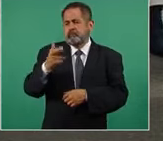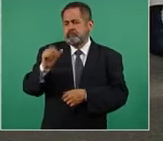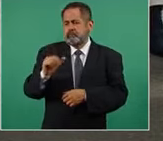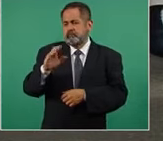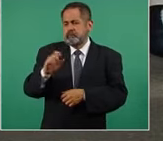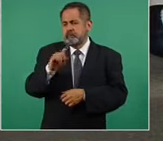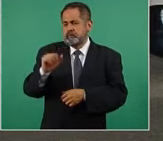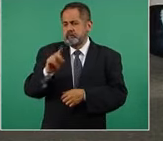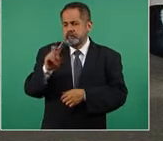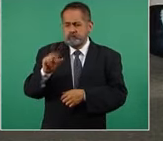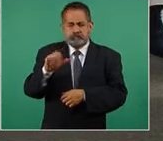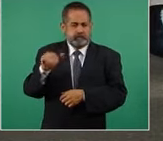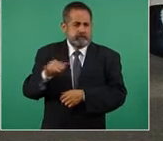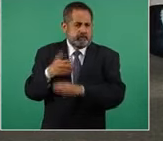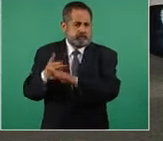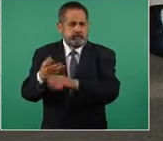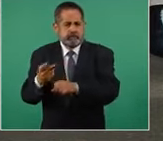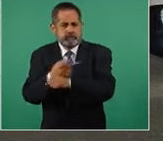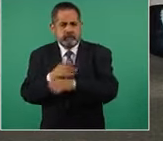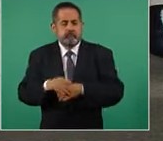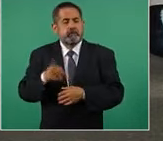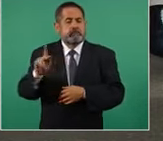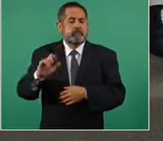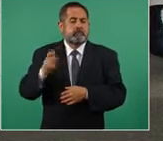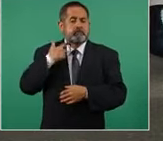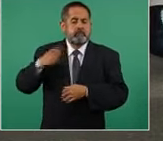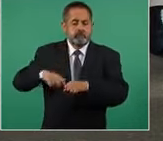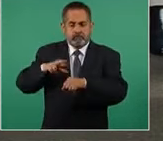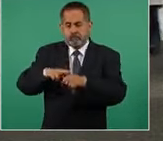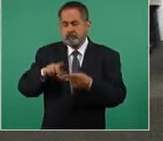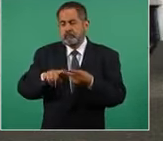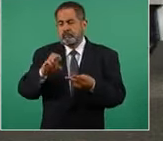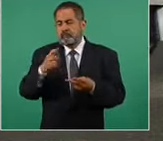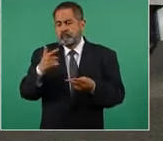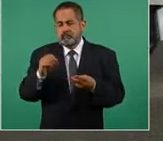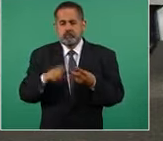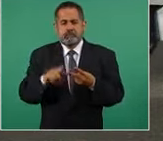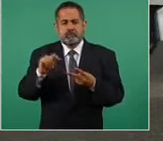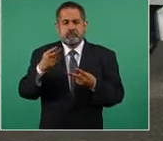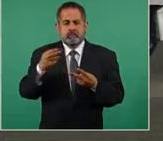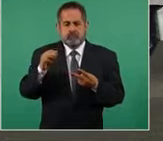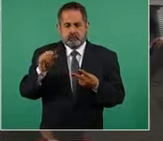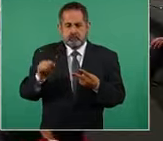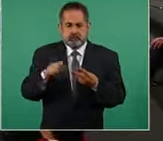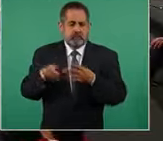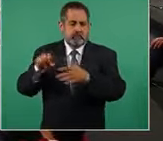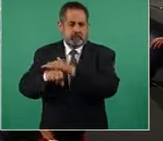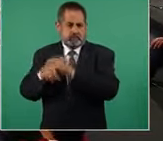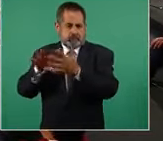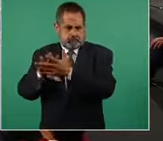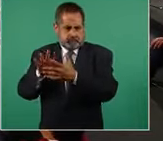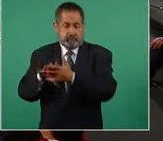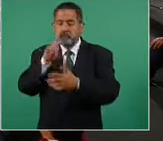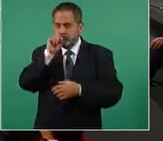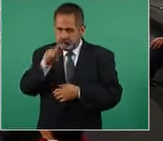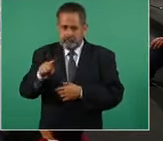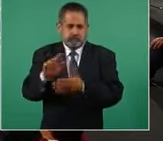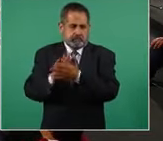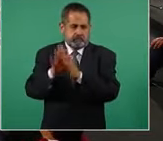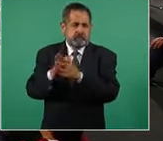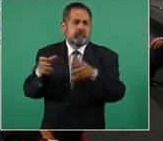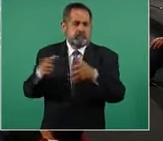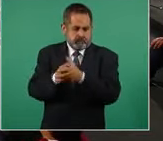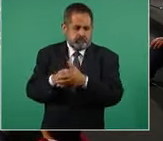pero pues sabemos que los exgobernadores Eugenio Hernández, Tomás de Arrington, están encarcelados, también fueron vinculados con